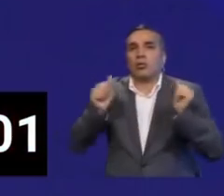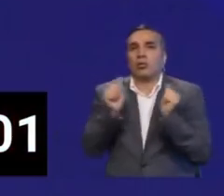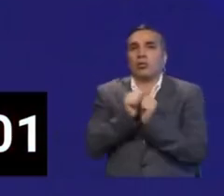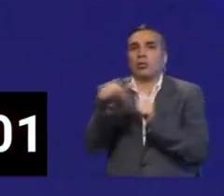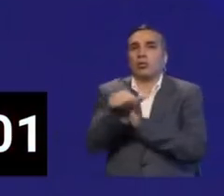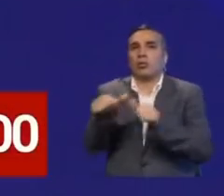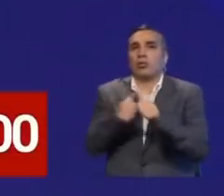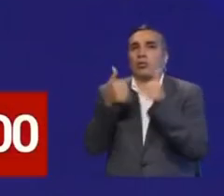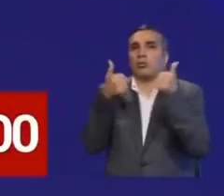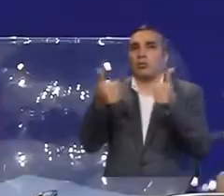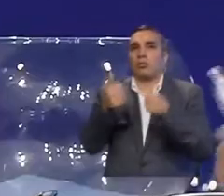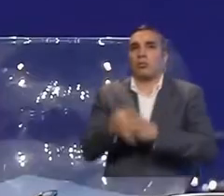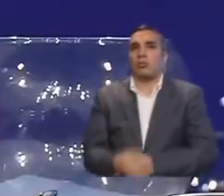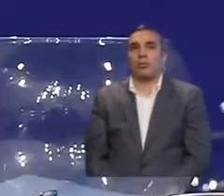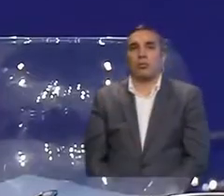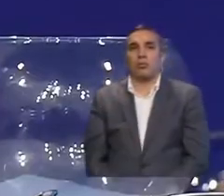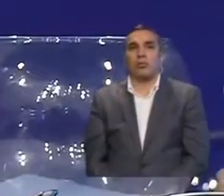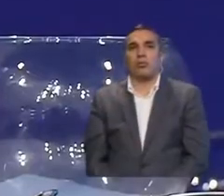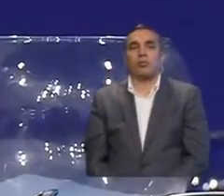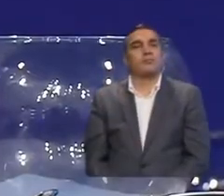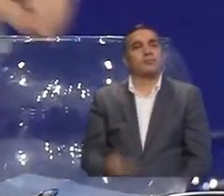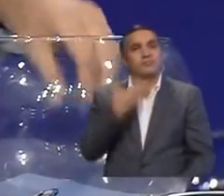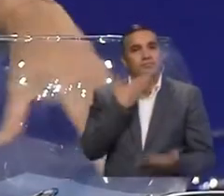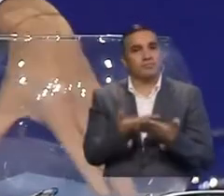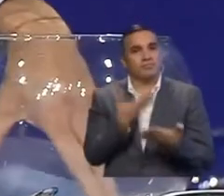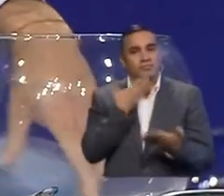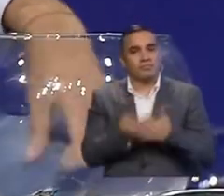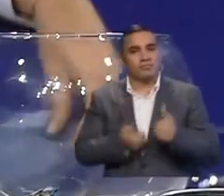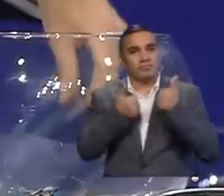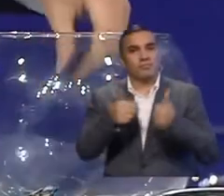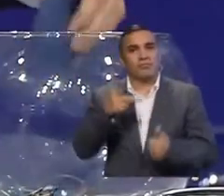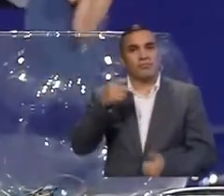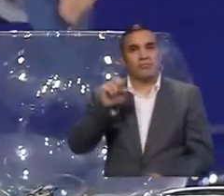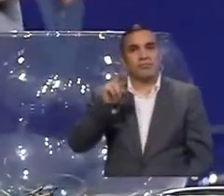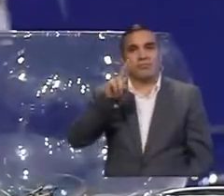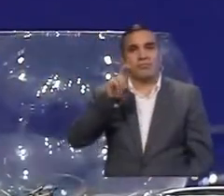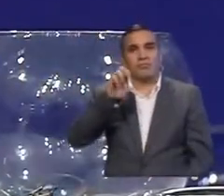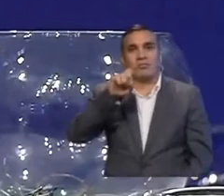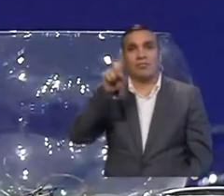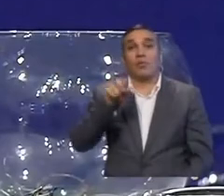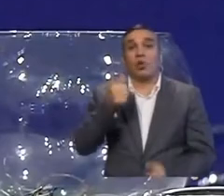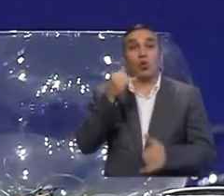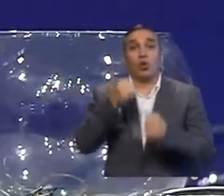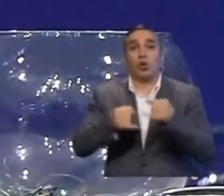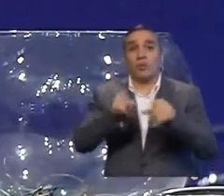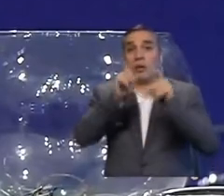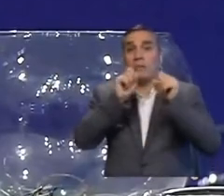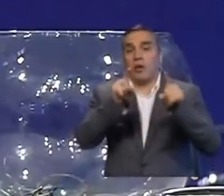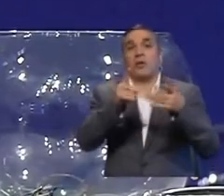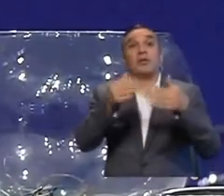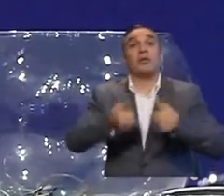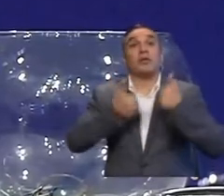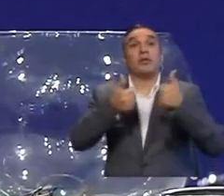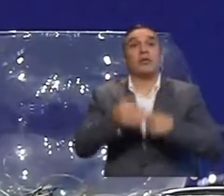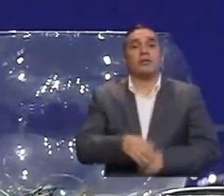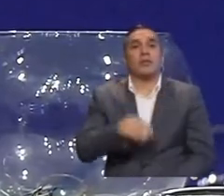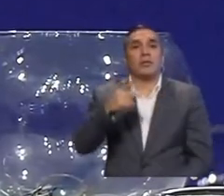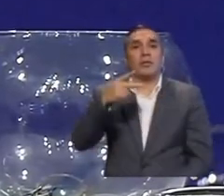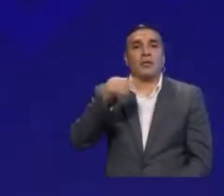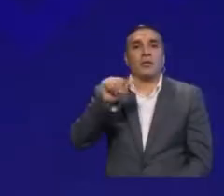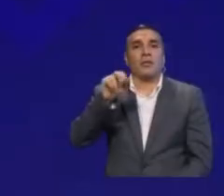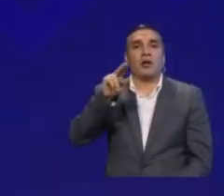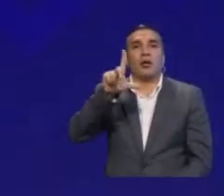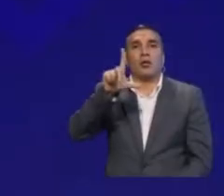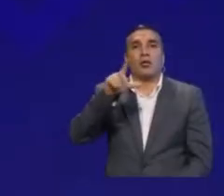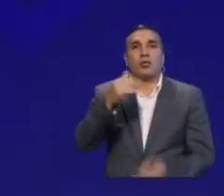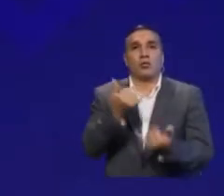administración eficiente y honesta. Gracias, candidato Pérez. La última pregunta para el candidato Paul Carrasco